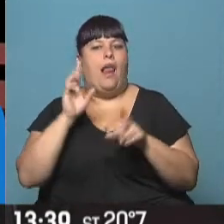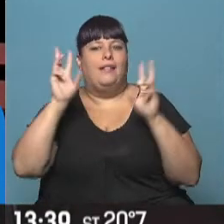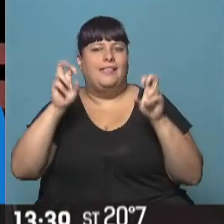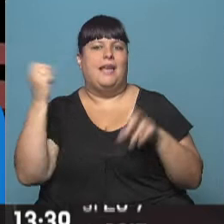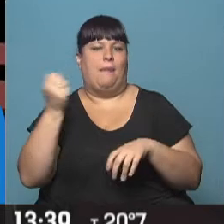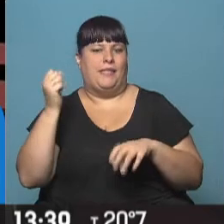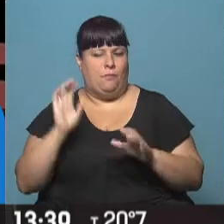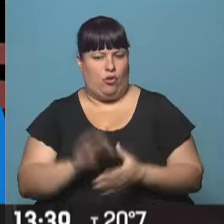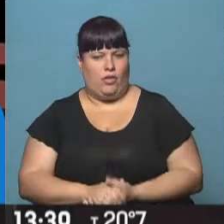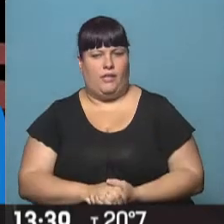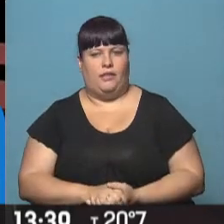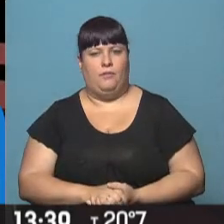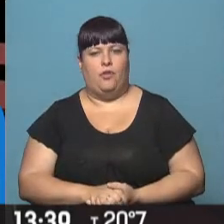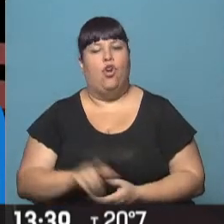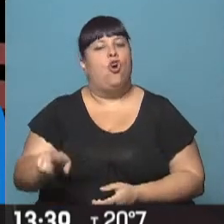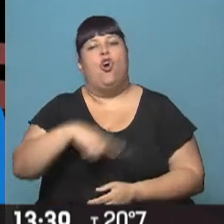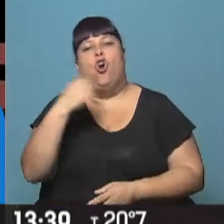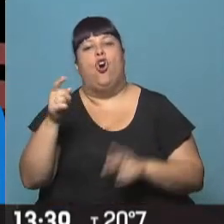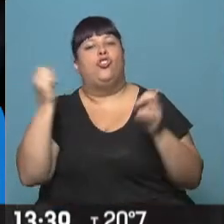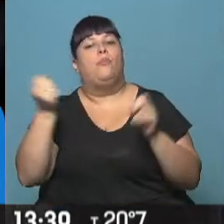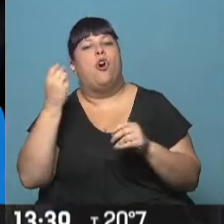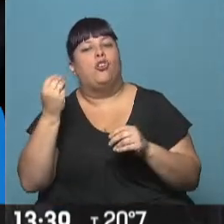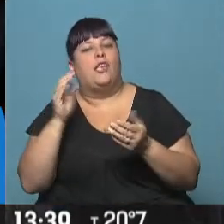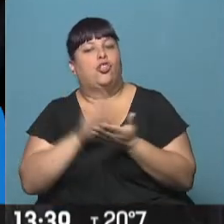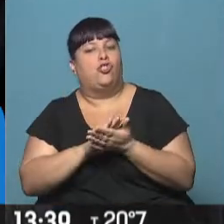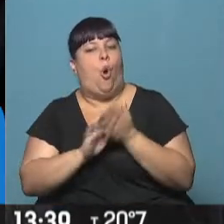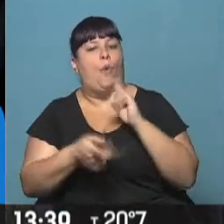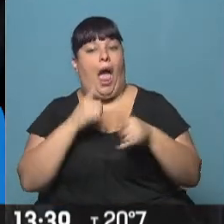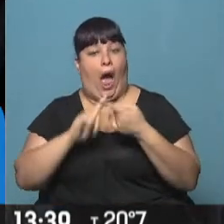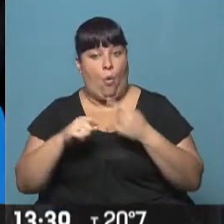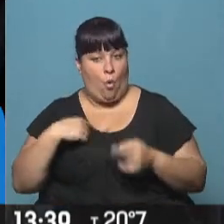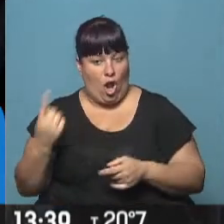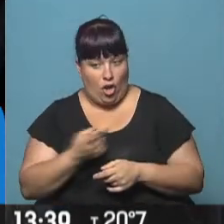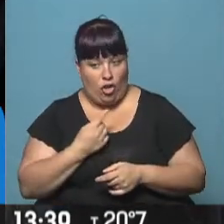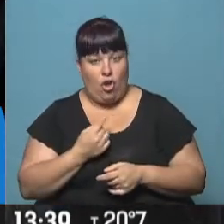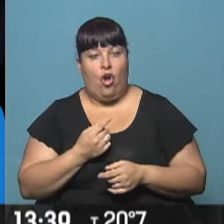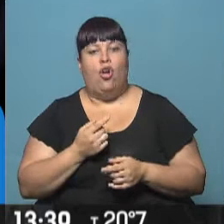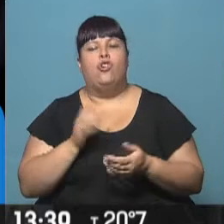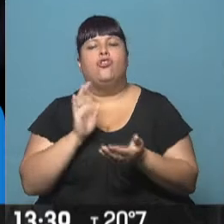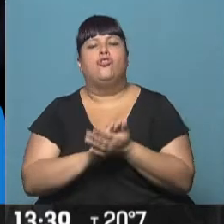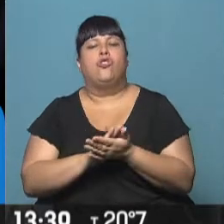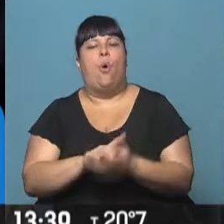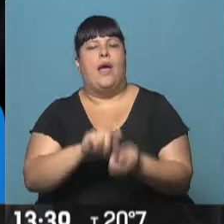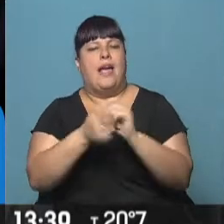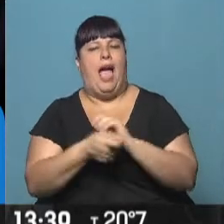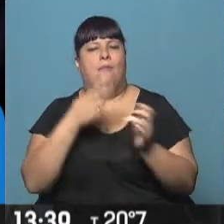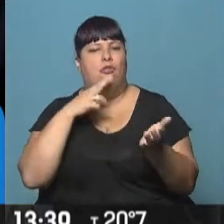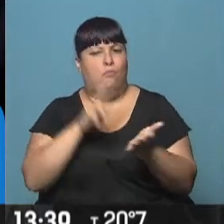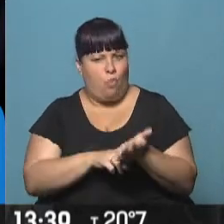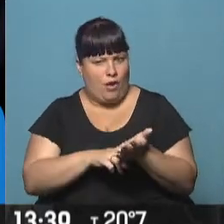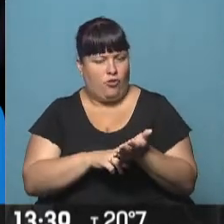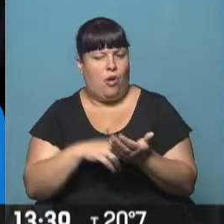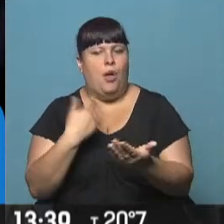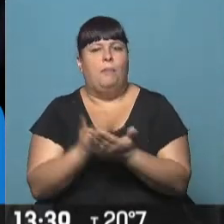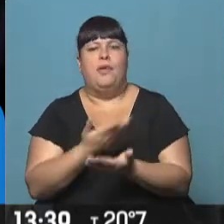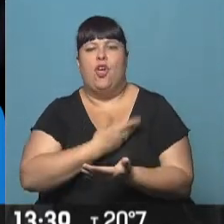más importantes. Otro capítulo importante es el tema del acuerdo que hacemos con relación a la reforma tributaria que está